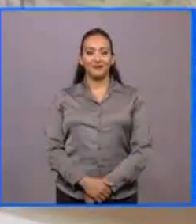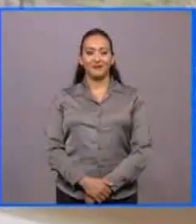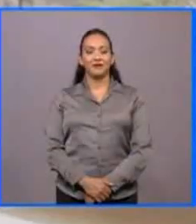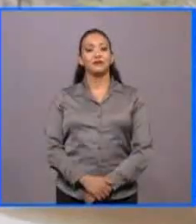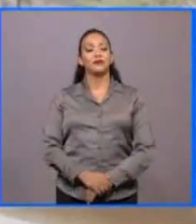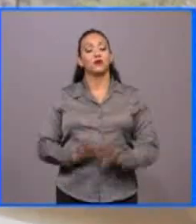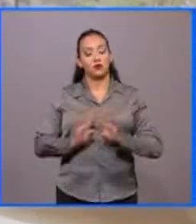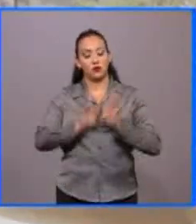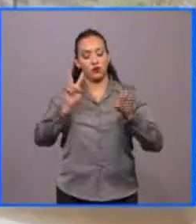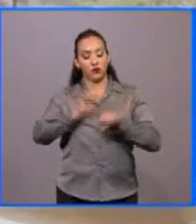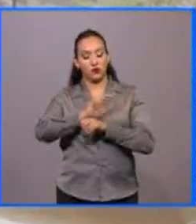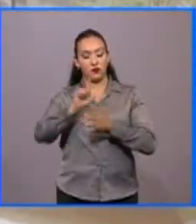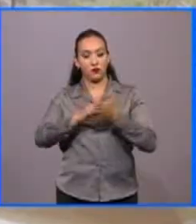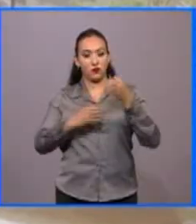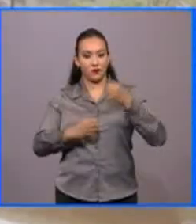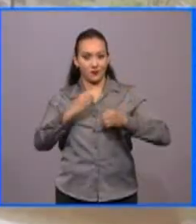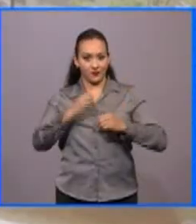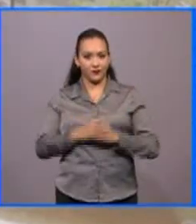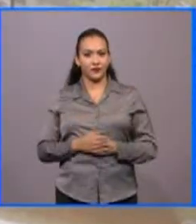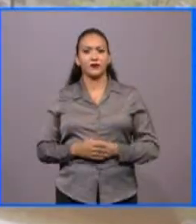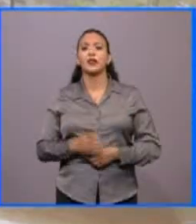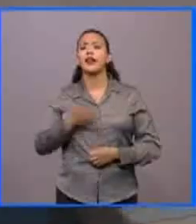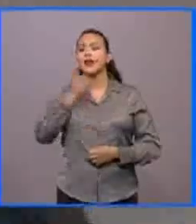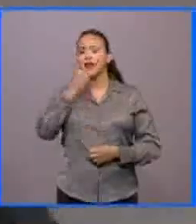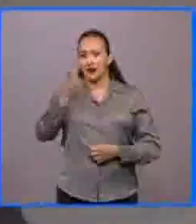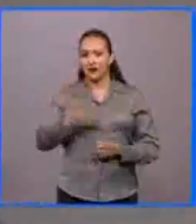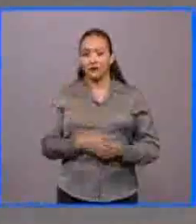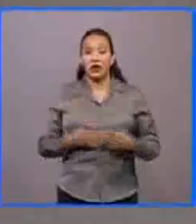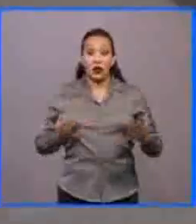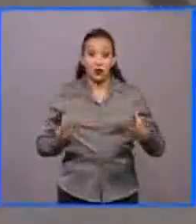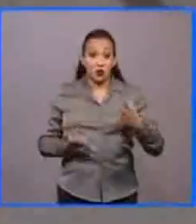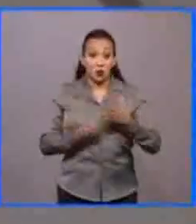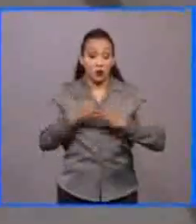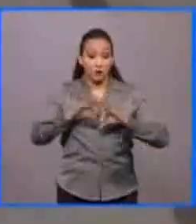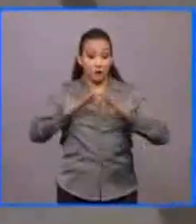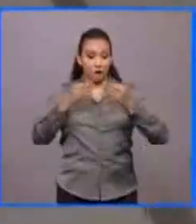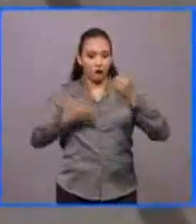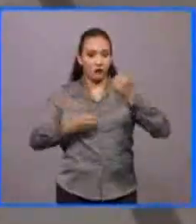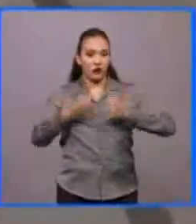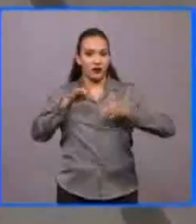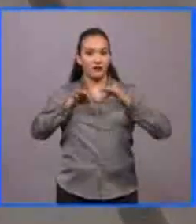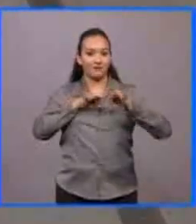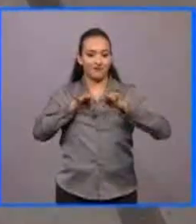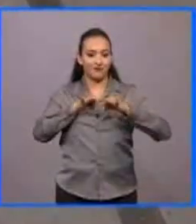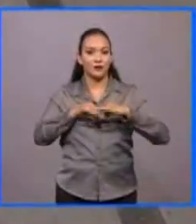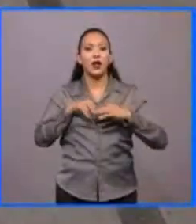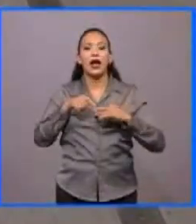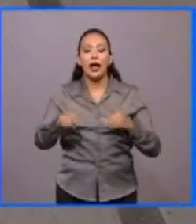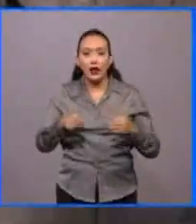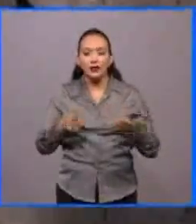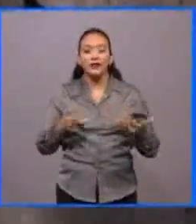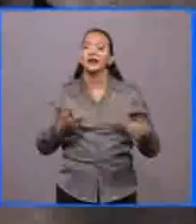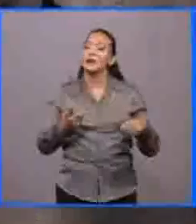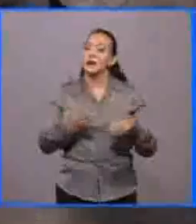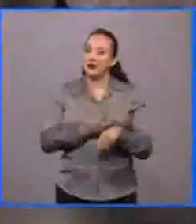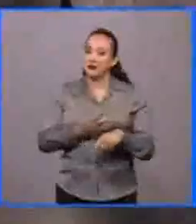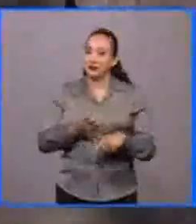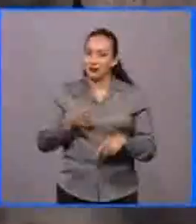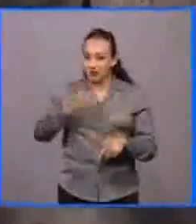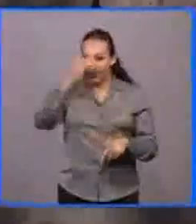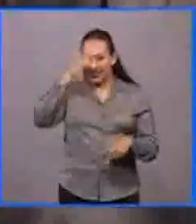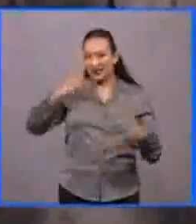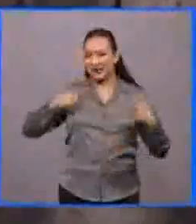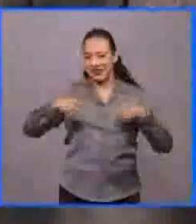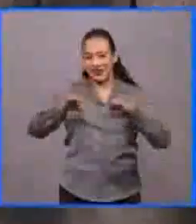El Consejo de la Judicatura Federal aseguró que con el nuevo sistema de justicia laboral se atiende la deuda histórica que se tiene con